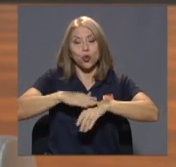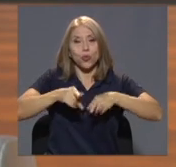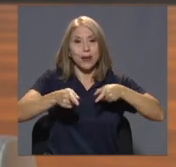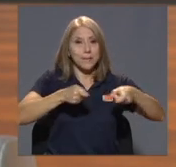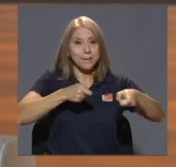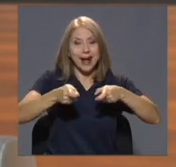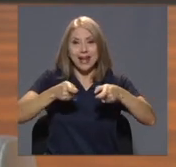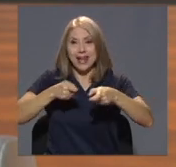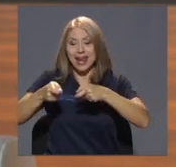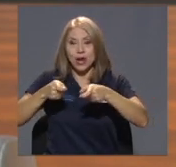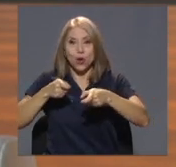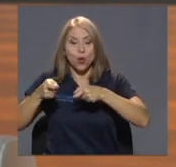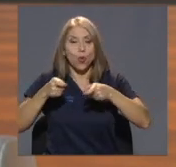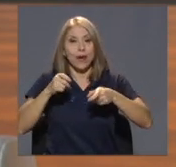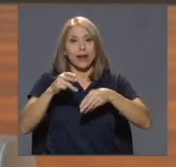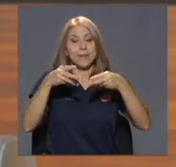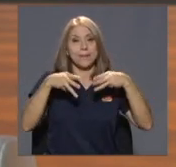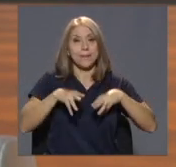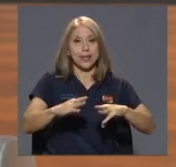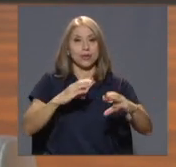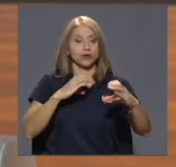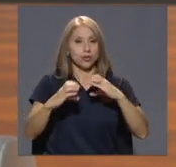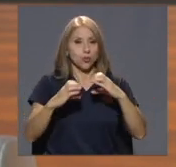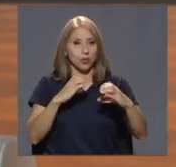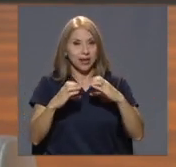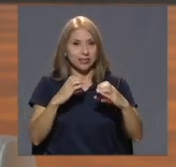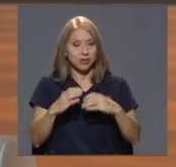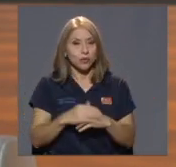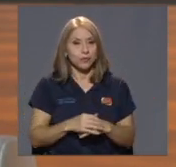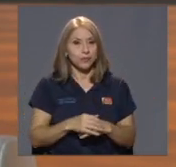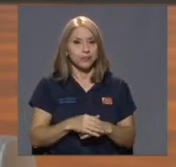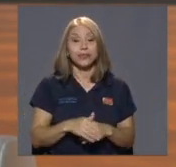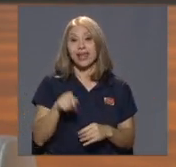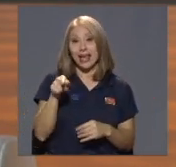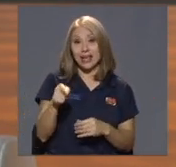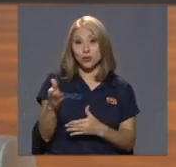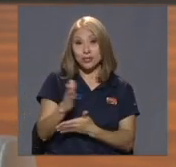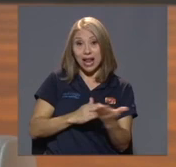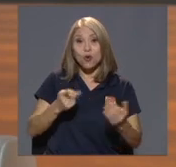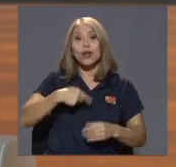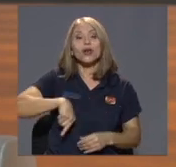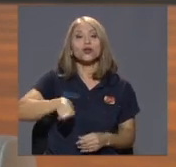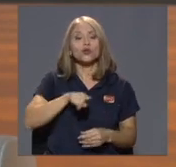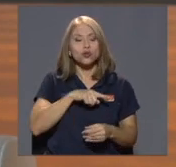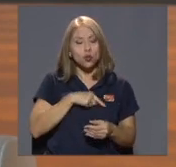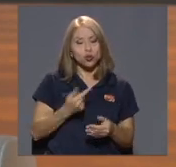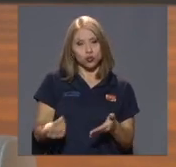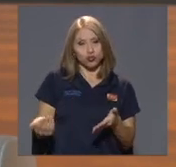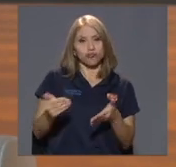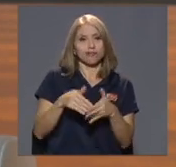en medios de comunicación, y es algo que vamos a retomar ya un poco más